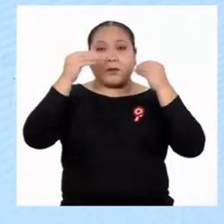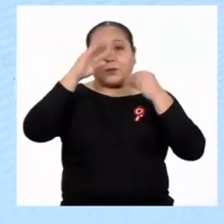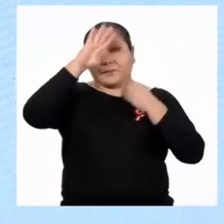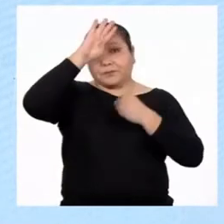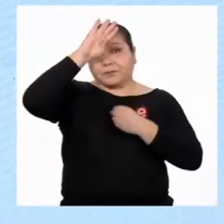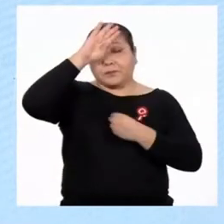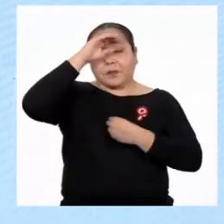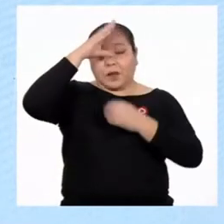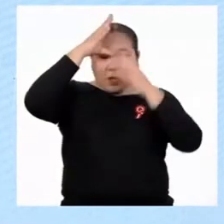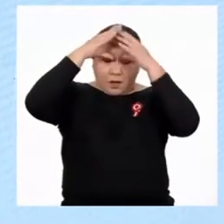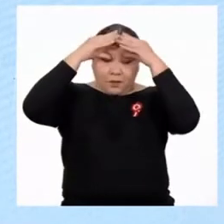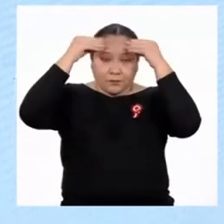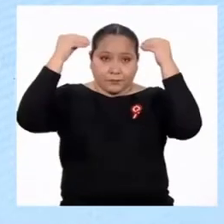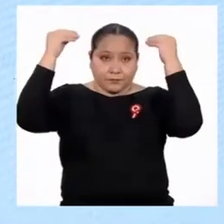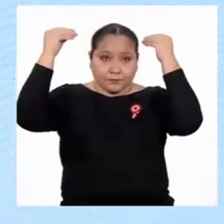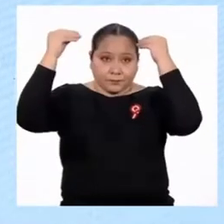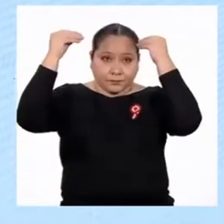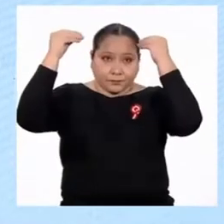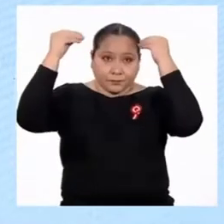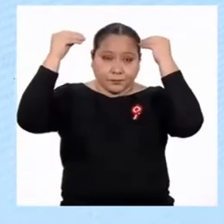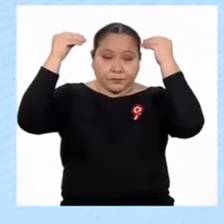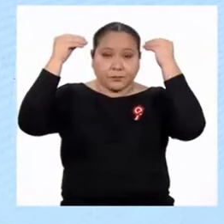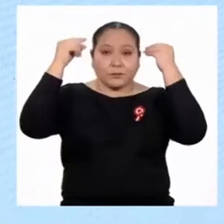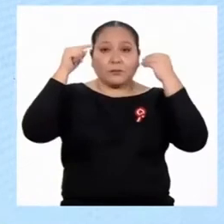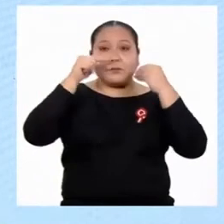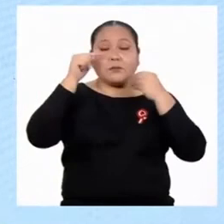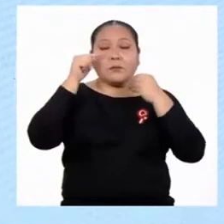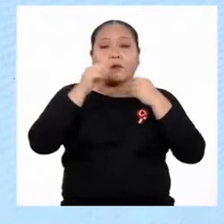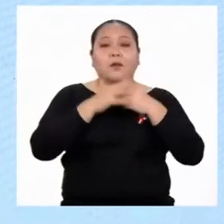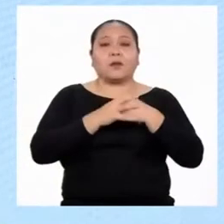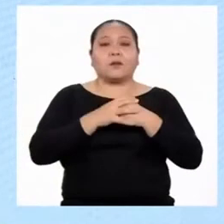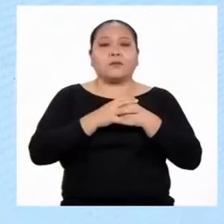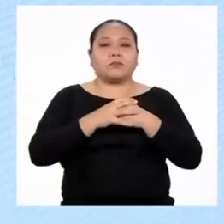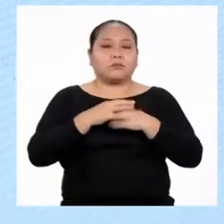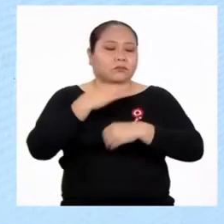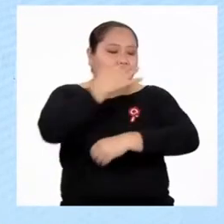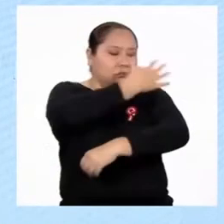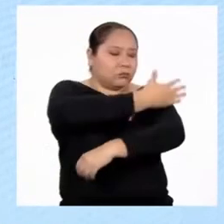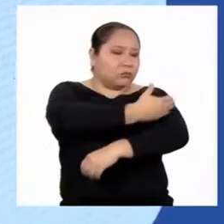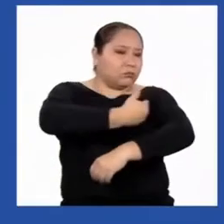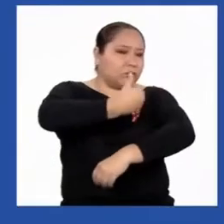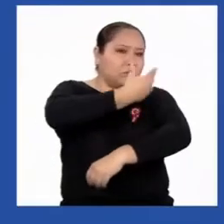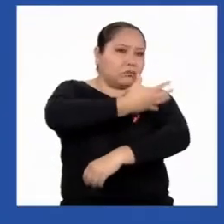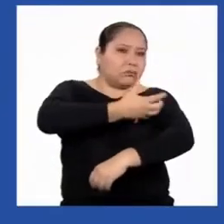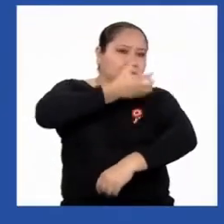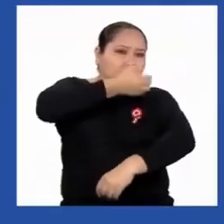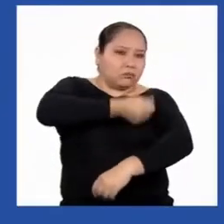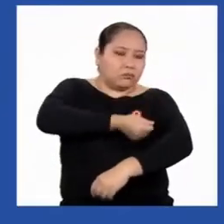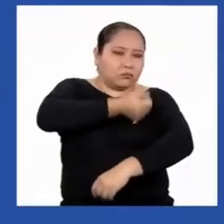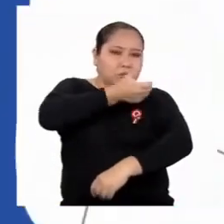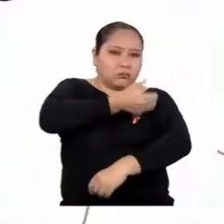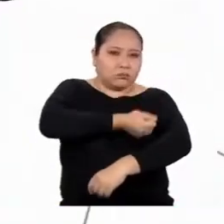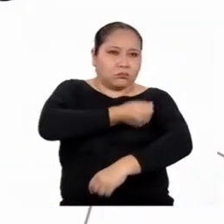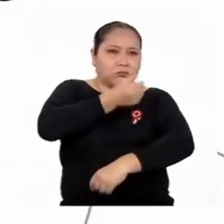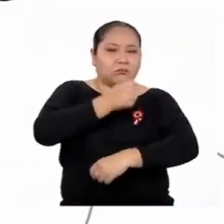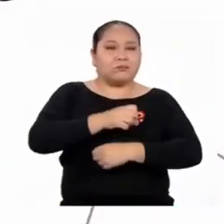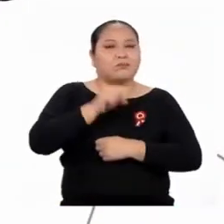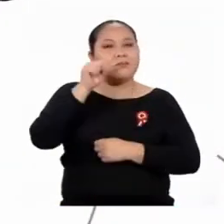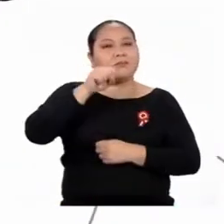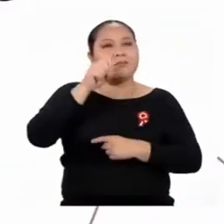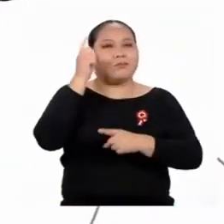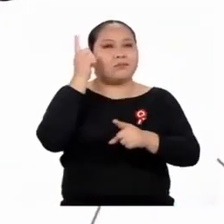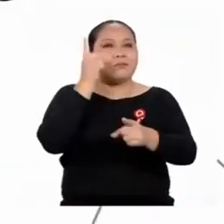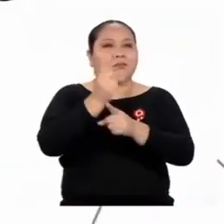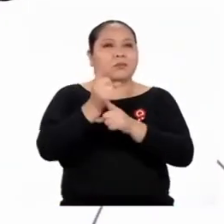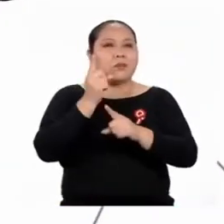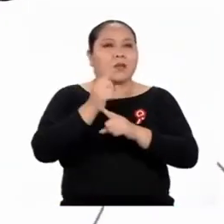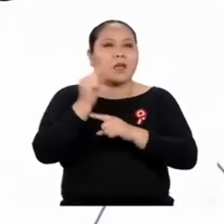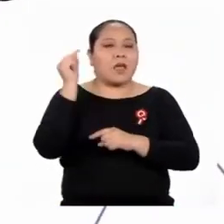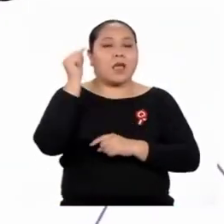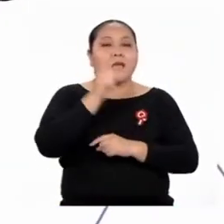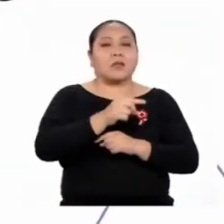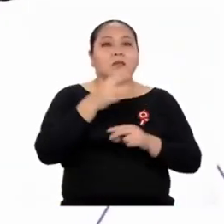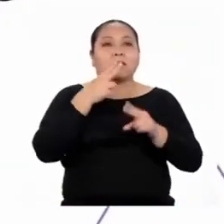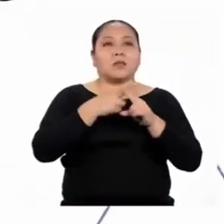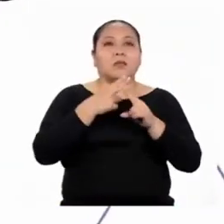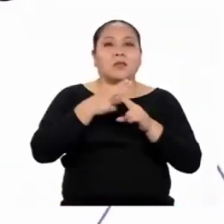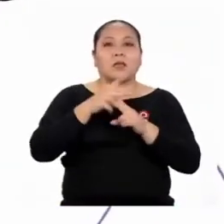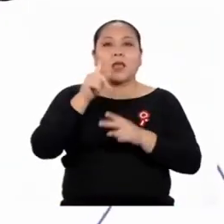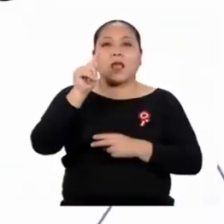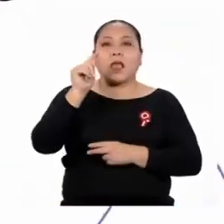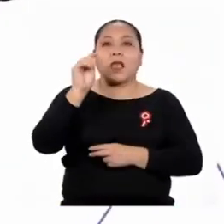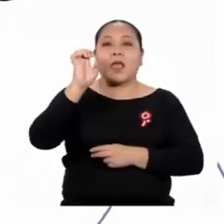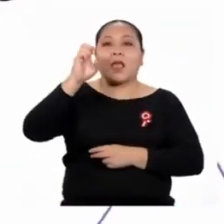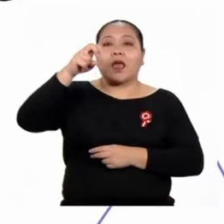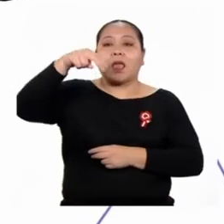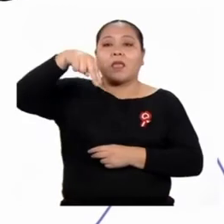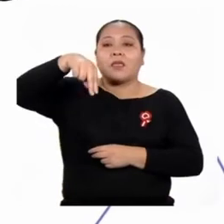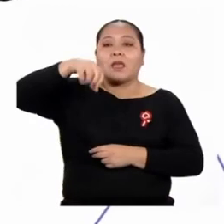chequeaba con algo que parecía un brazalete con una válvula con la que bombeaba. Así es, eso se llama el